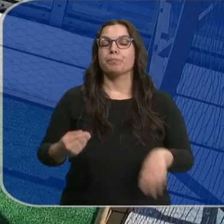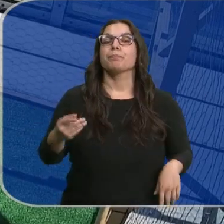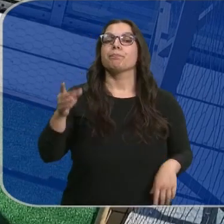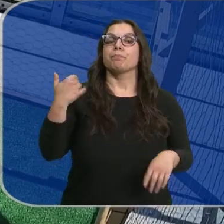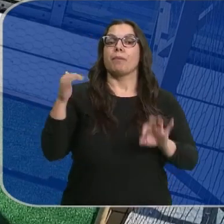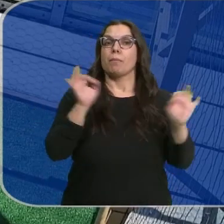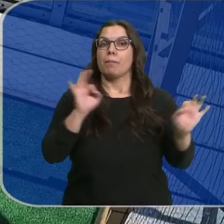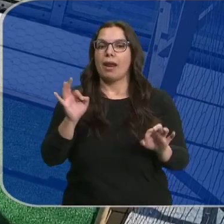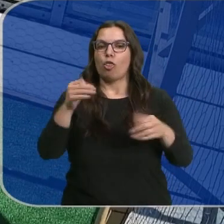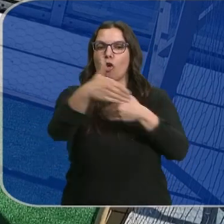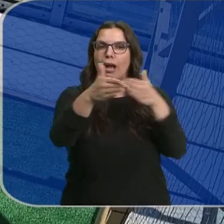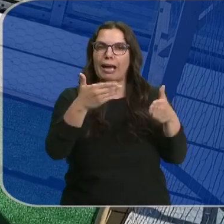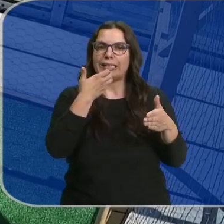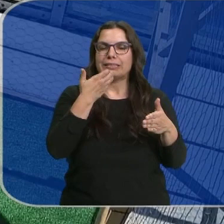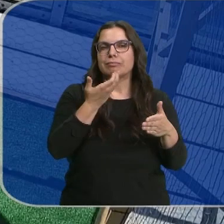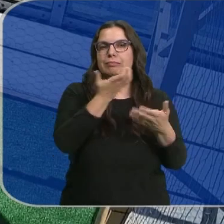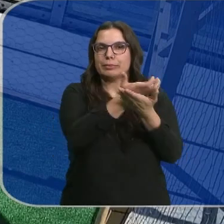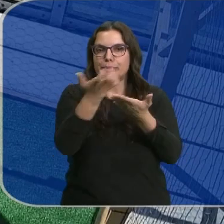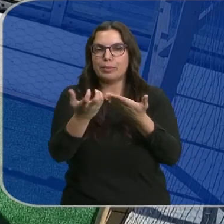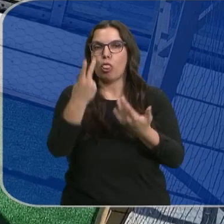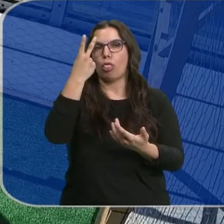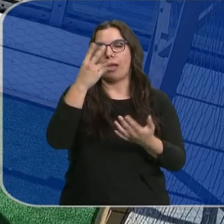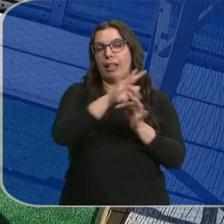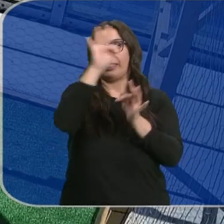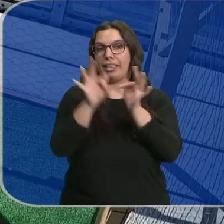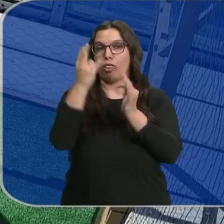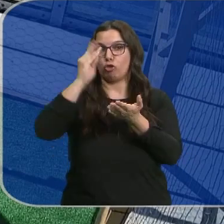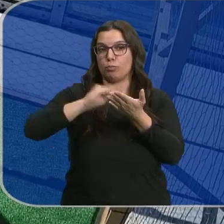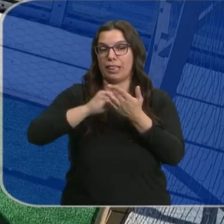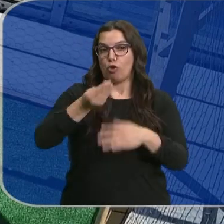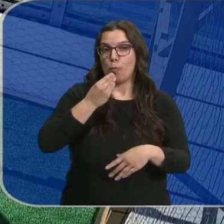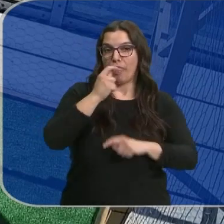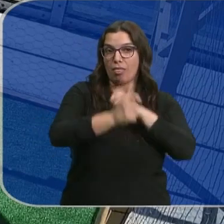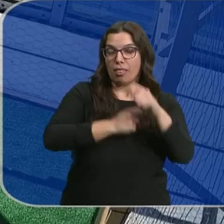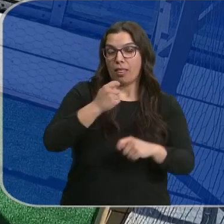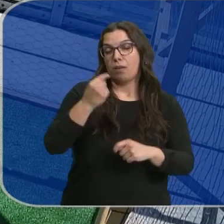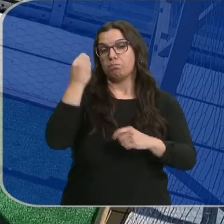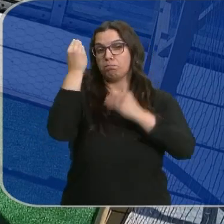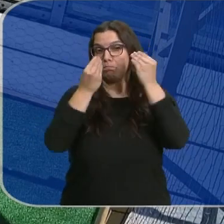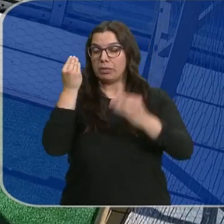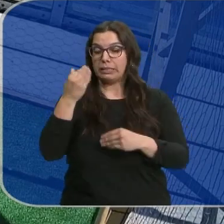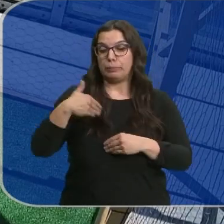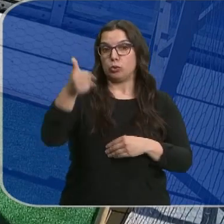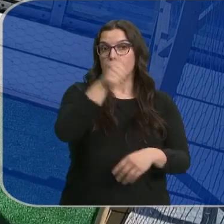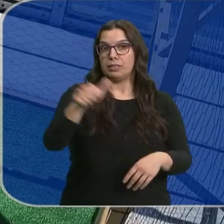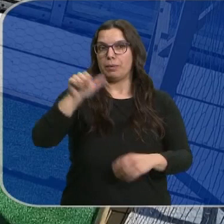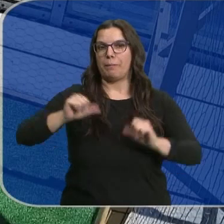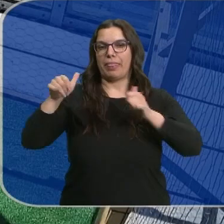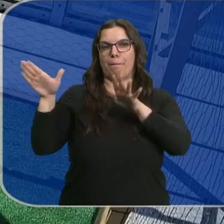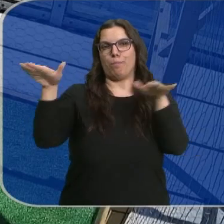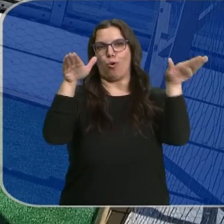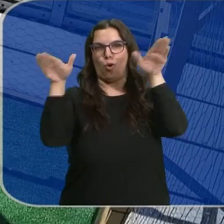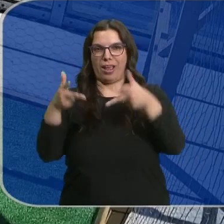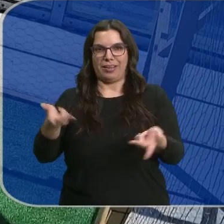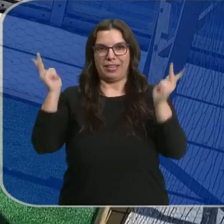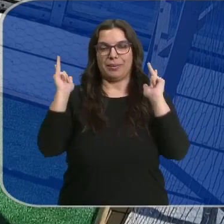instalado unas cajas nido, se les alimenta 2 veces al día y se prevé que en las próximas semanas comiencen a volar. A través